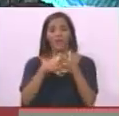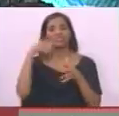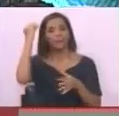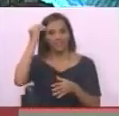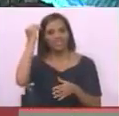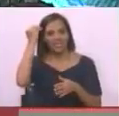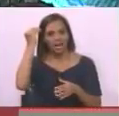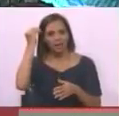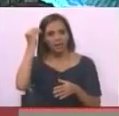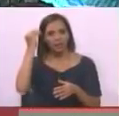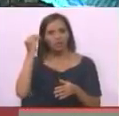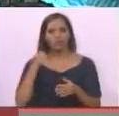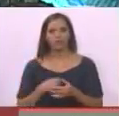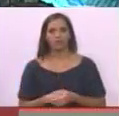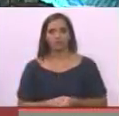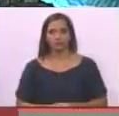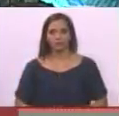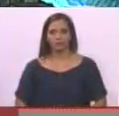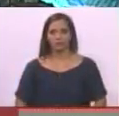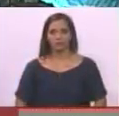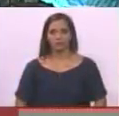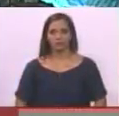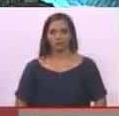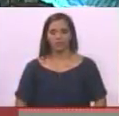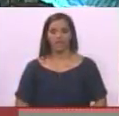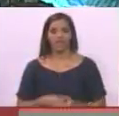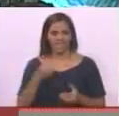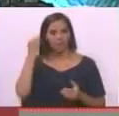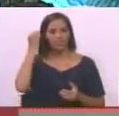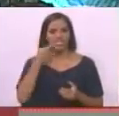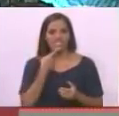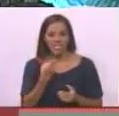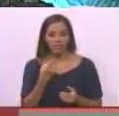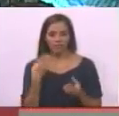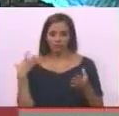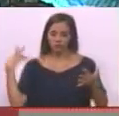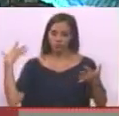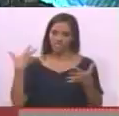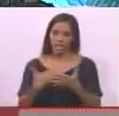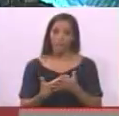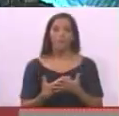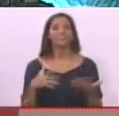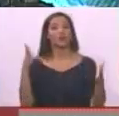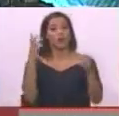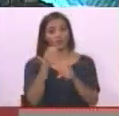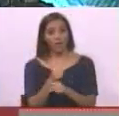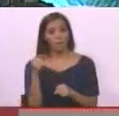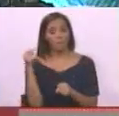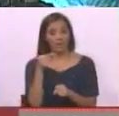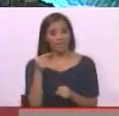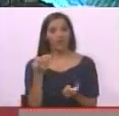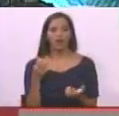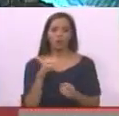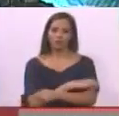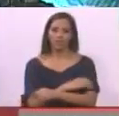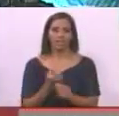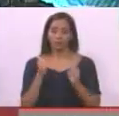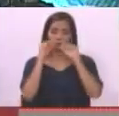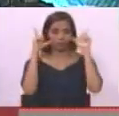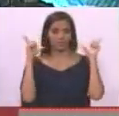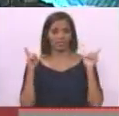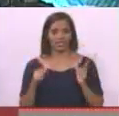lo que nosotros vimos desde hace mucho tiempo y le hubiese creído menos a la oposición, esto no sería